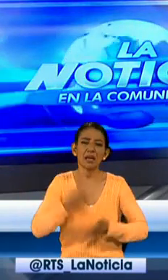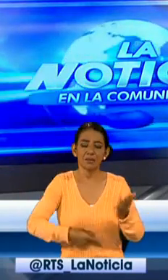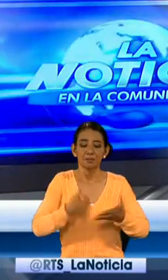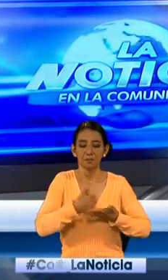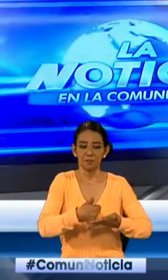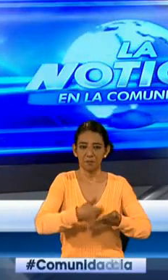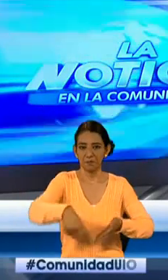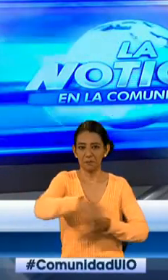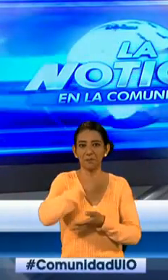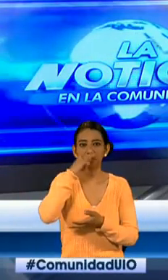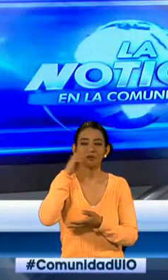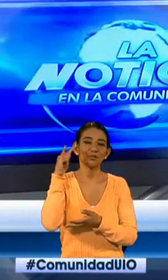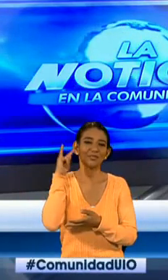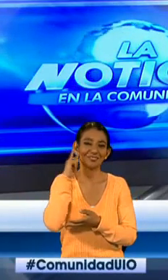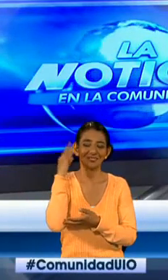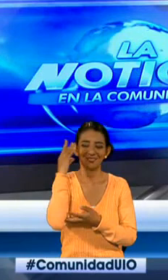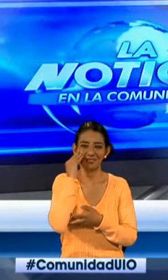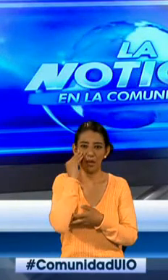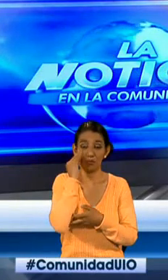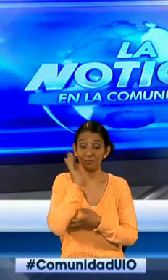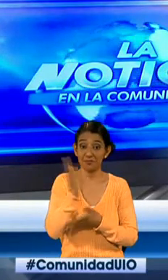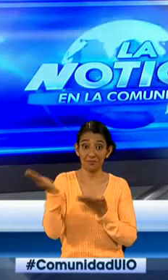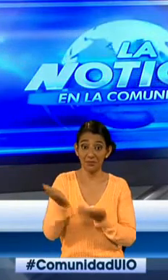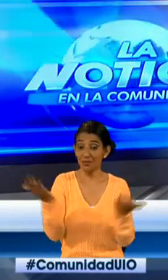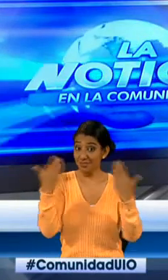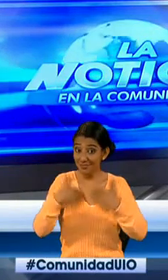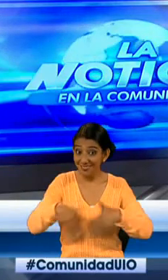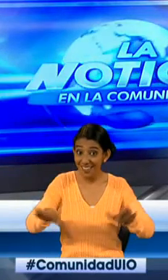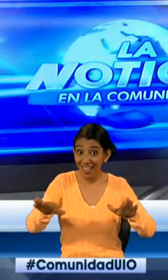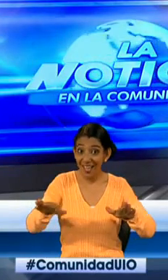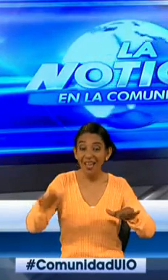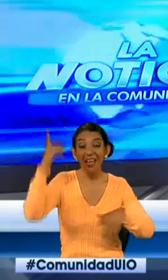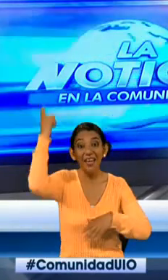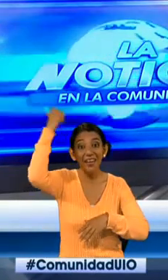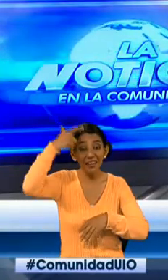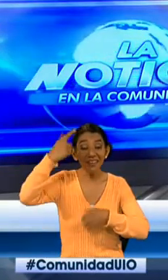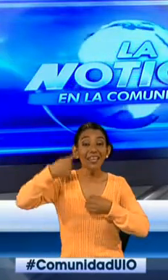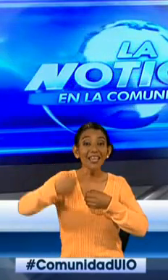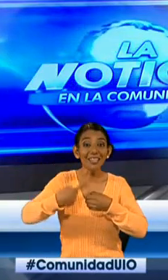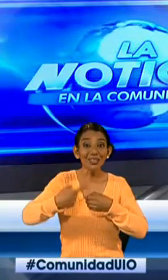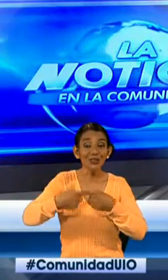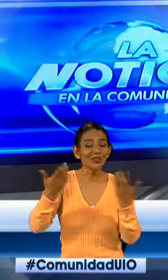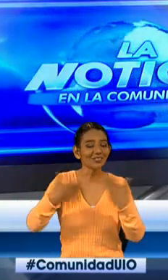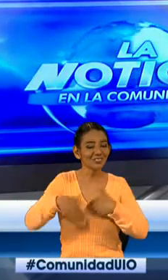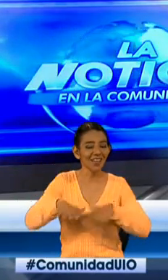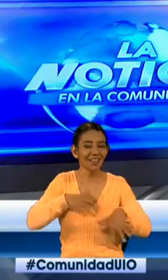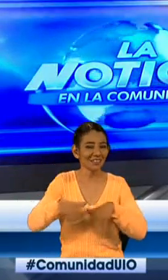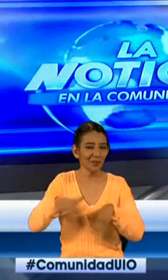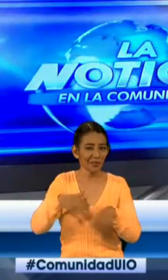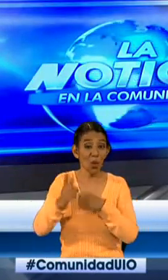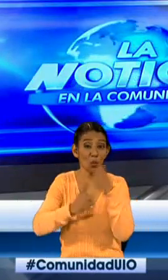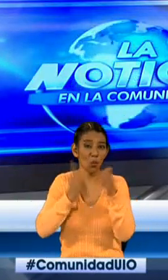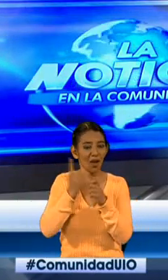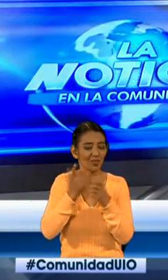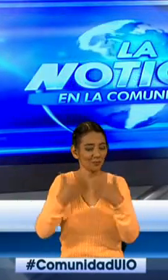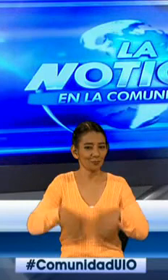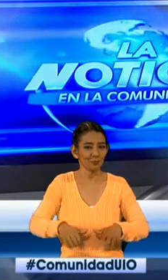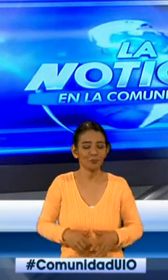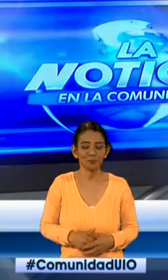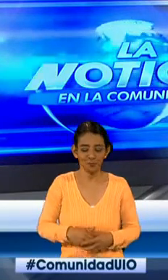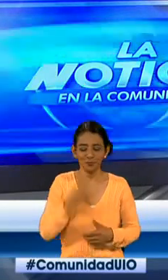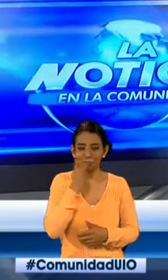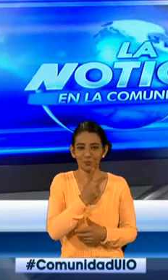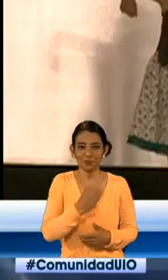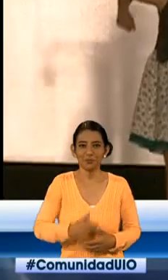con síndrome de Down. Con este evento culmina la labor que Carolina Báez, reina de Quito actual, ha realizado durante todo este año.